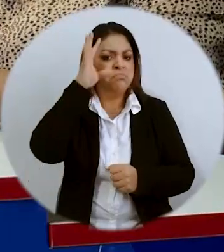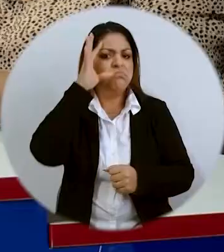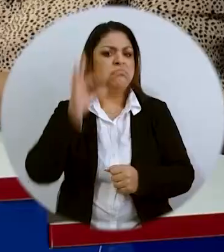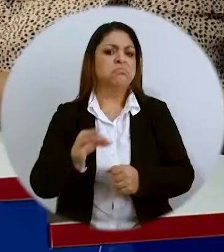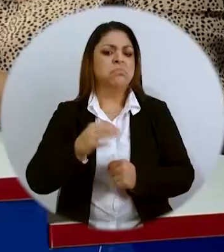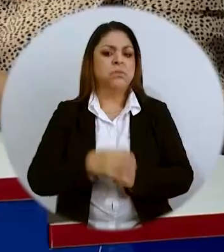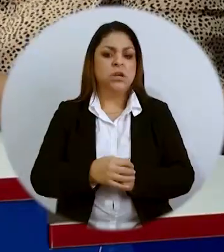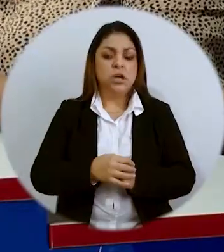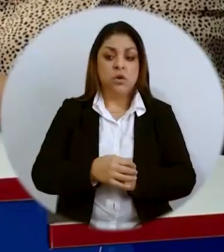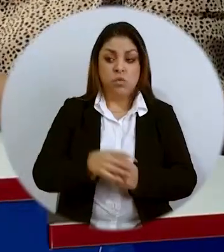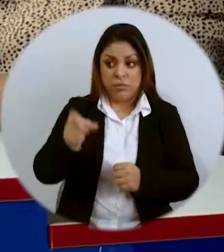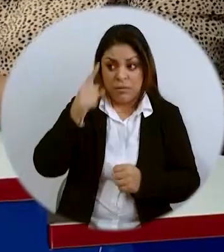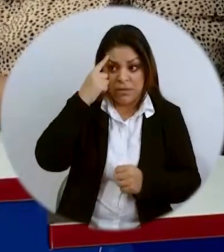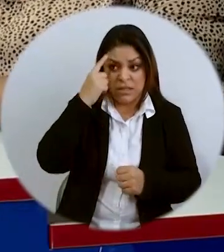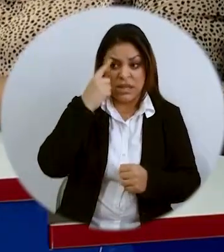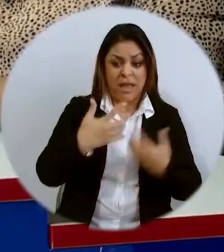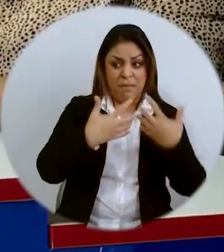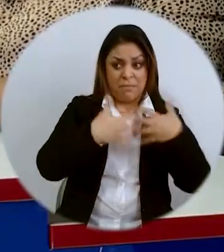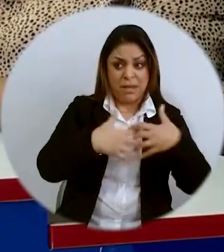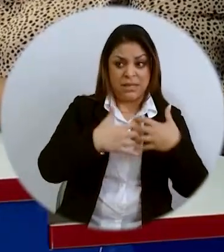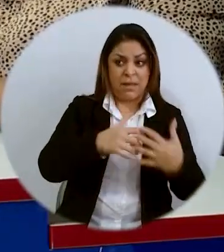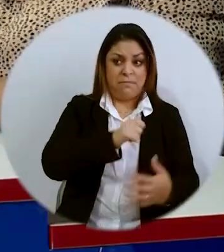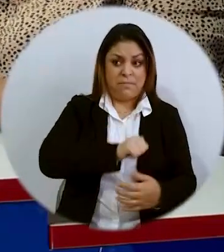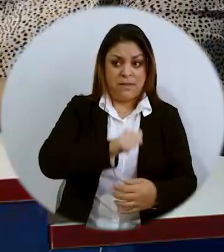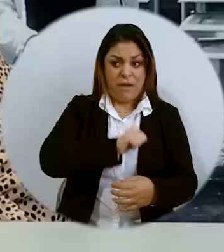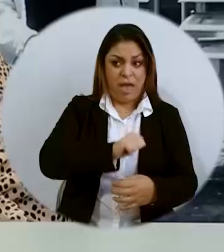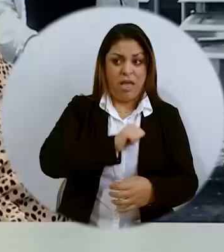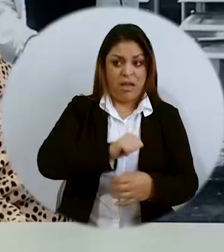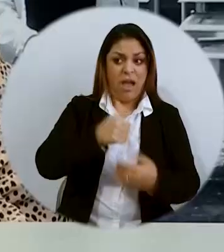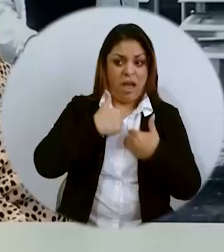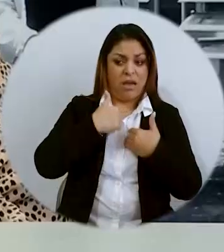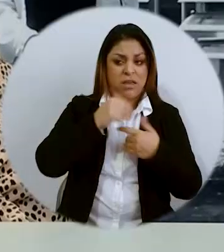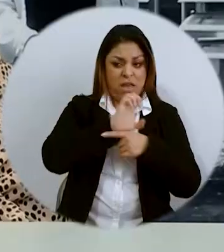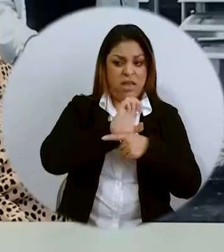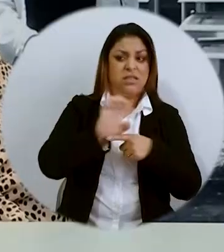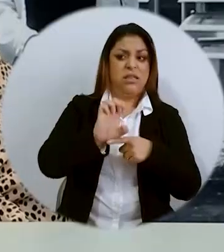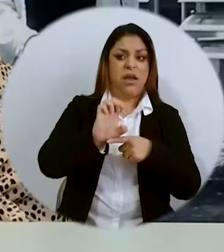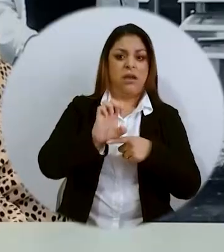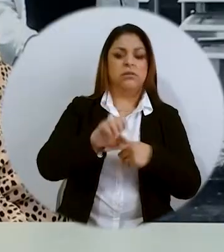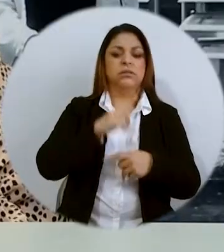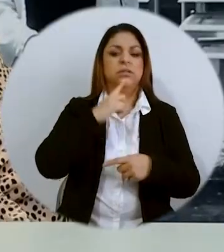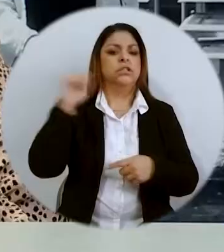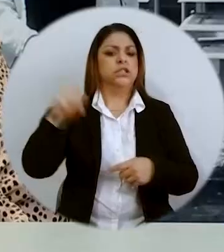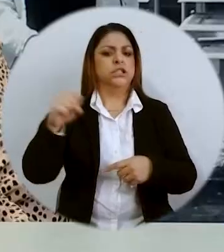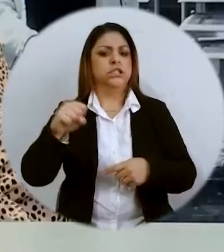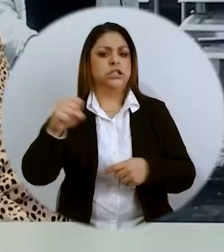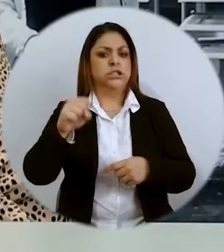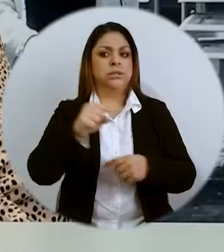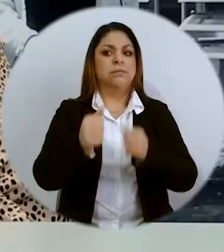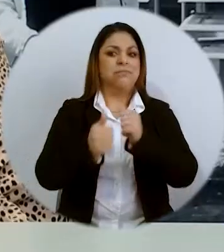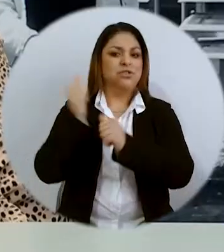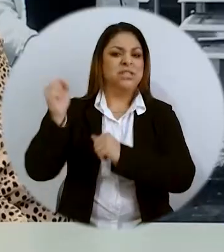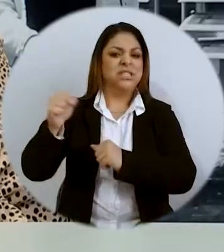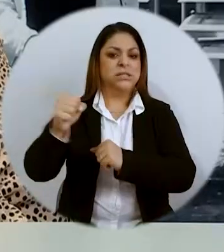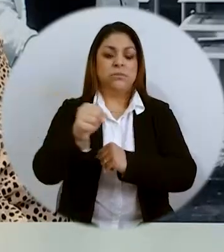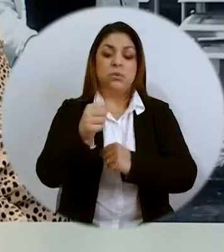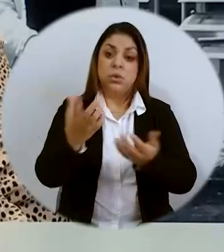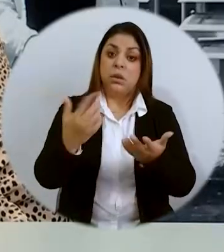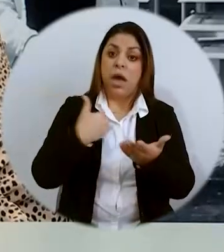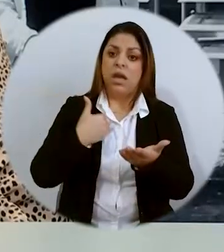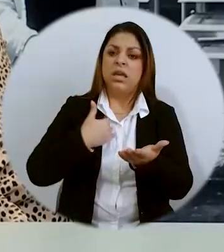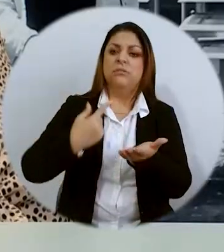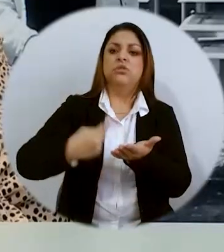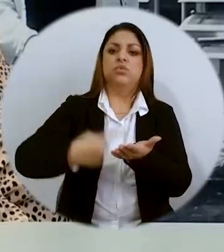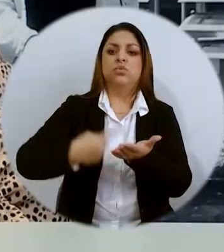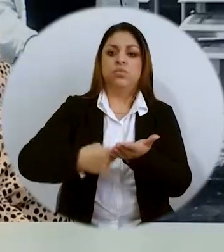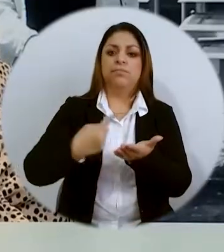dicen sí lo creemos. ¿Creen ustedes que las empresas privadas van a hacer un desarrollo ético? Sí lo creemos. Entonces esto da